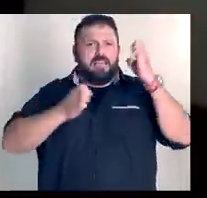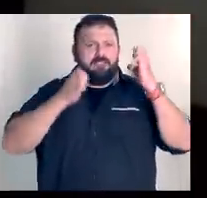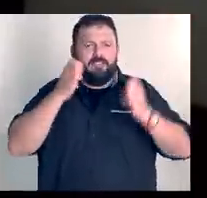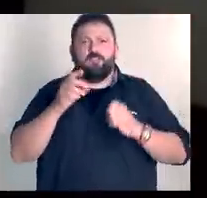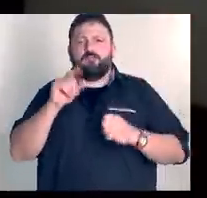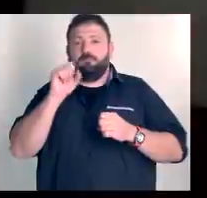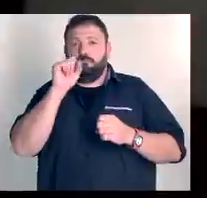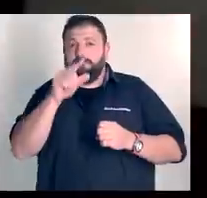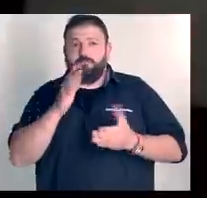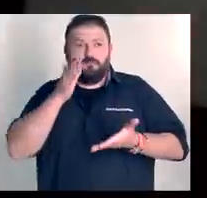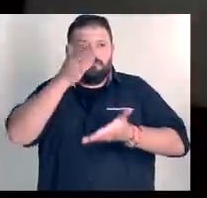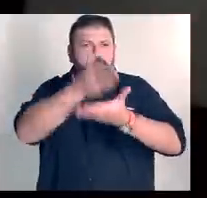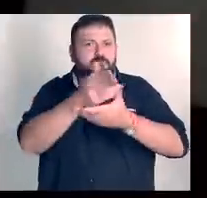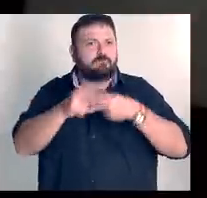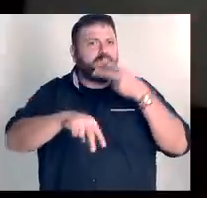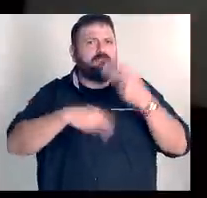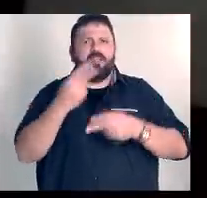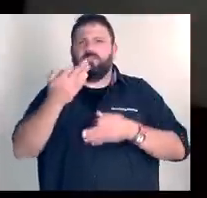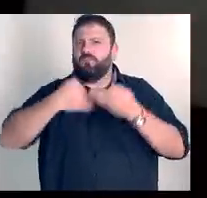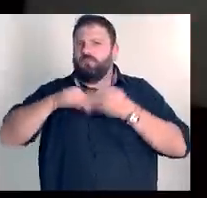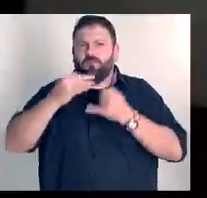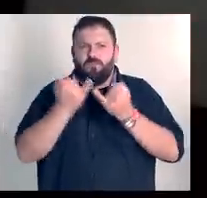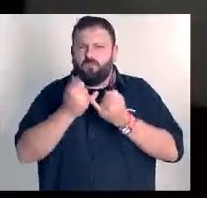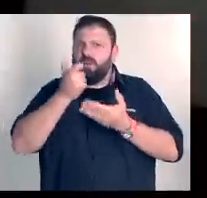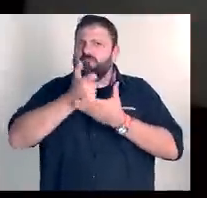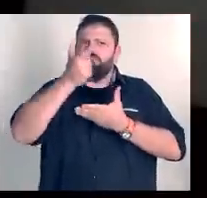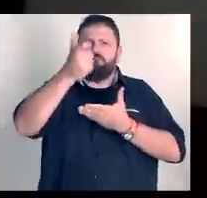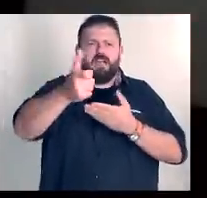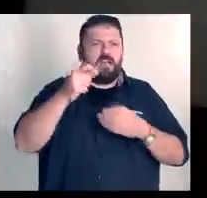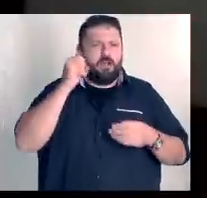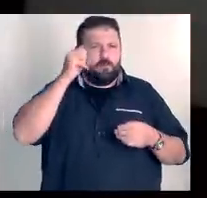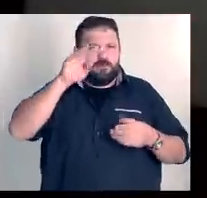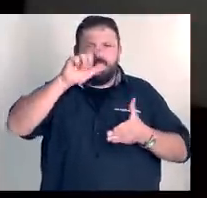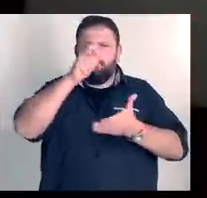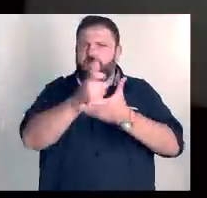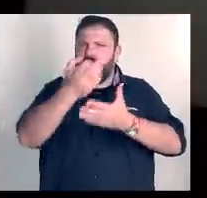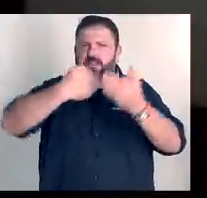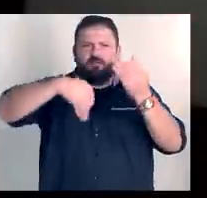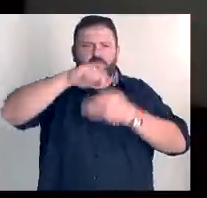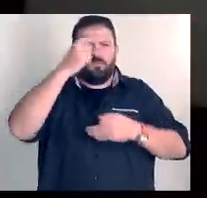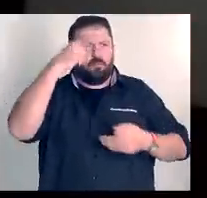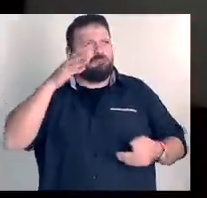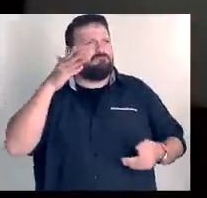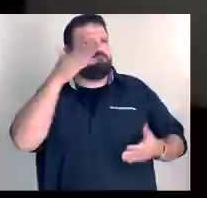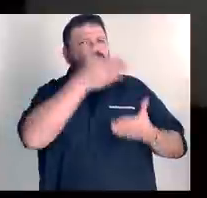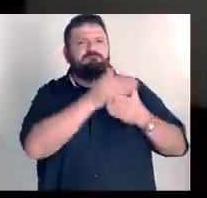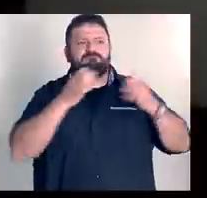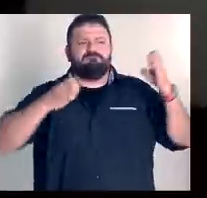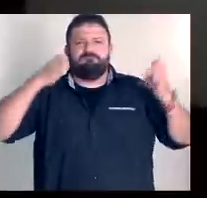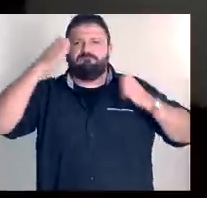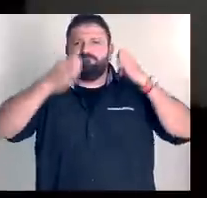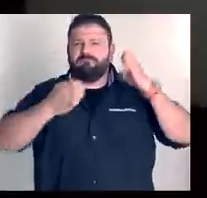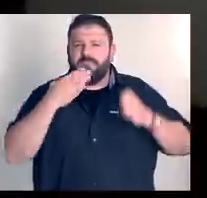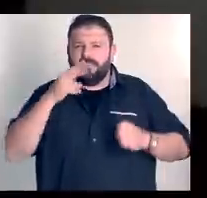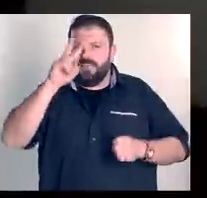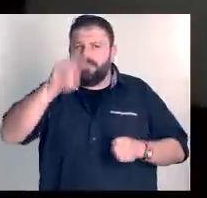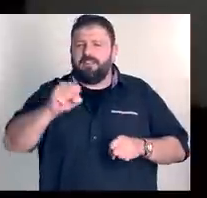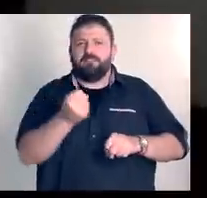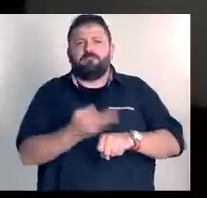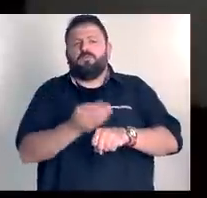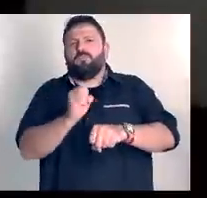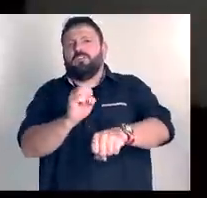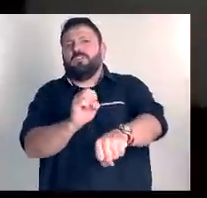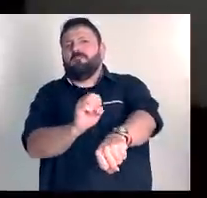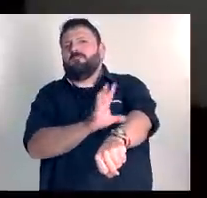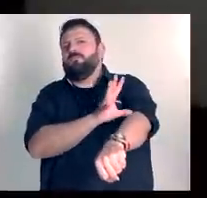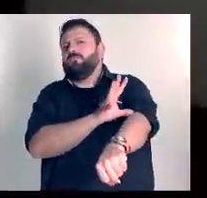extravaganas, igual con todos estos gastos pagados y con esta energía de éxito y de alegría. Es muy emocionante.